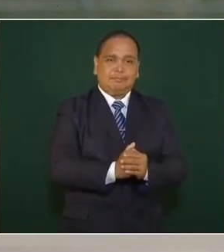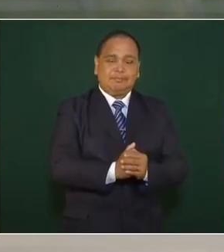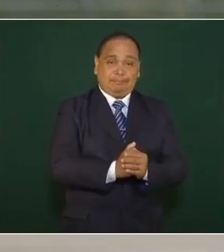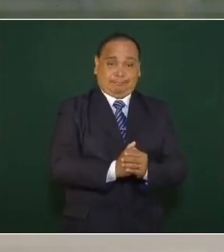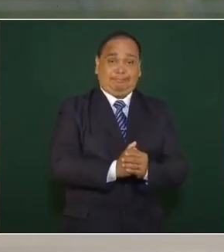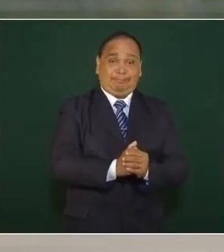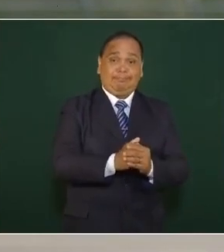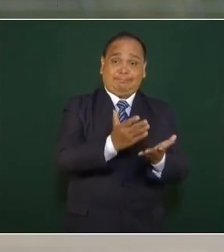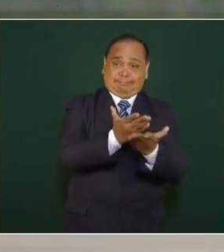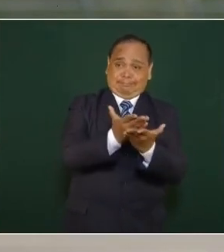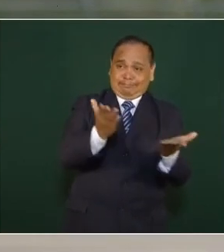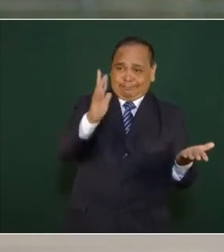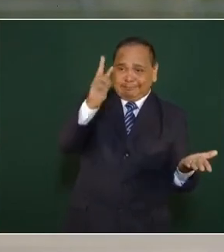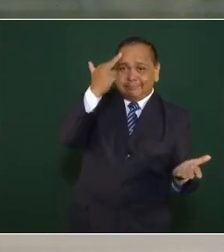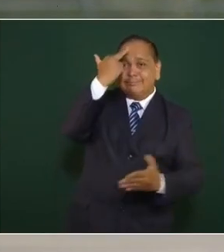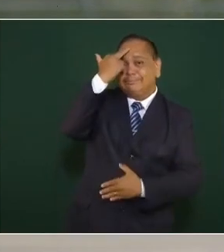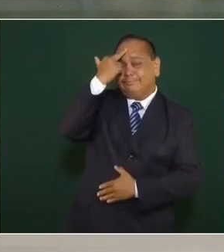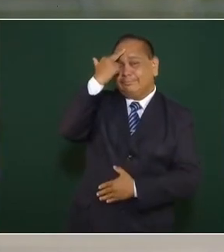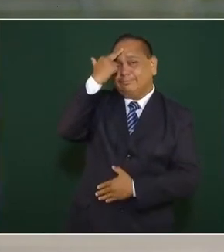recordemos,